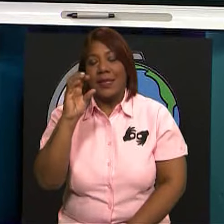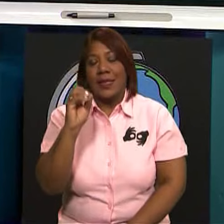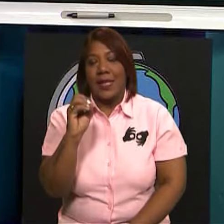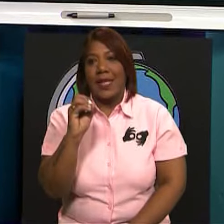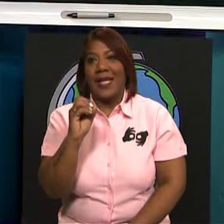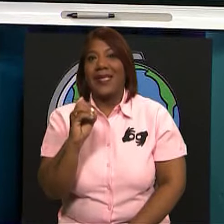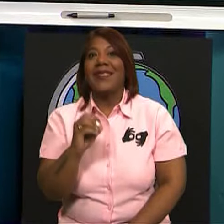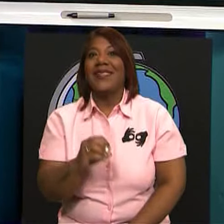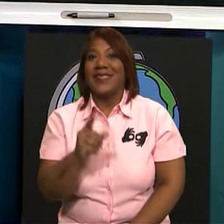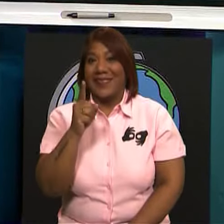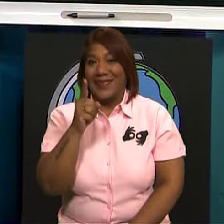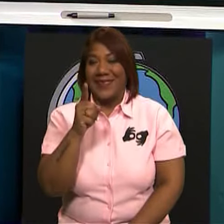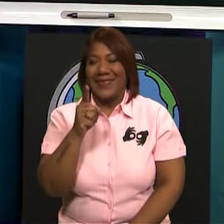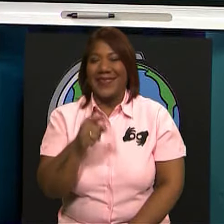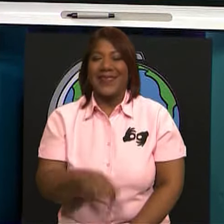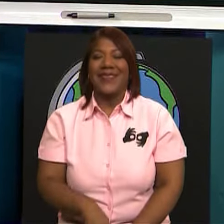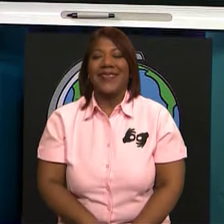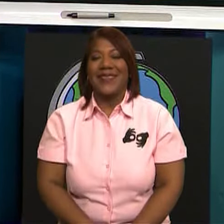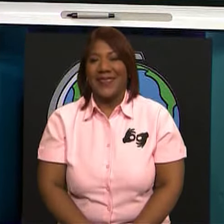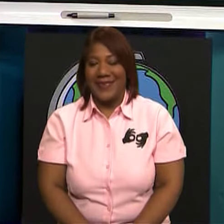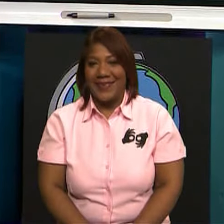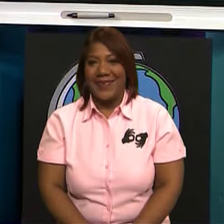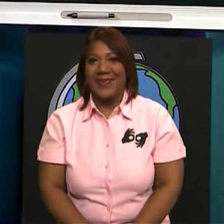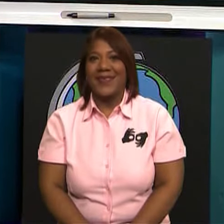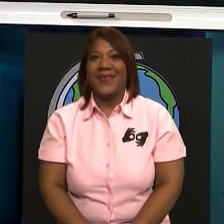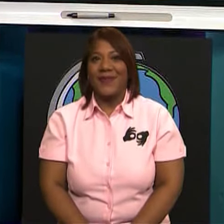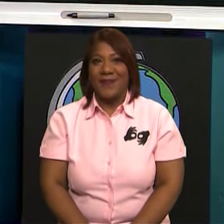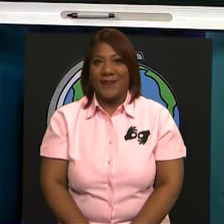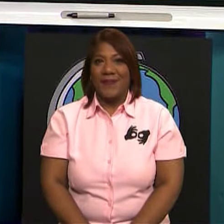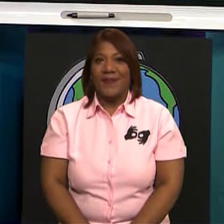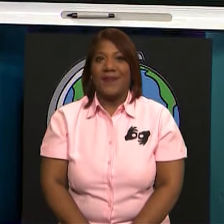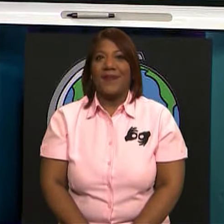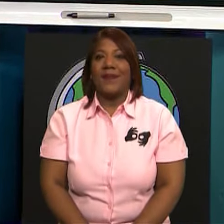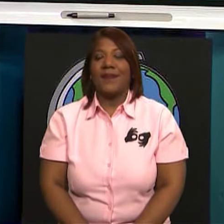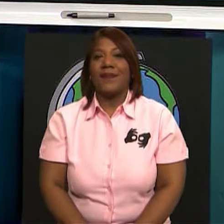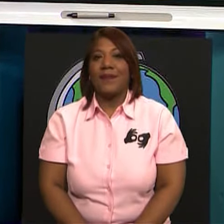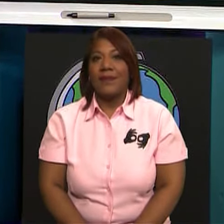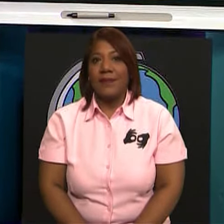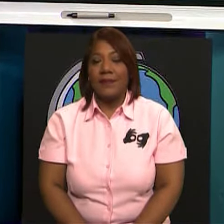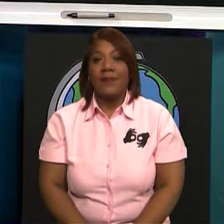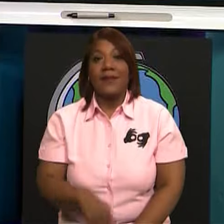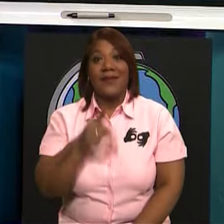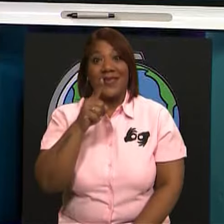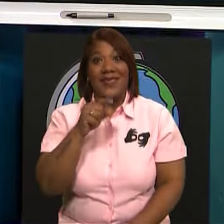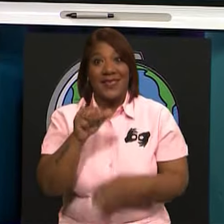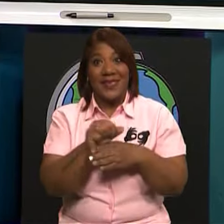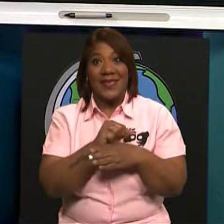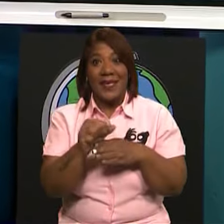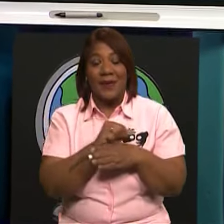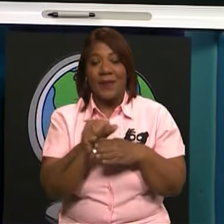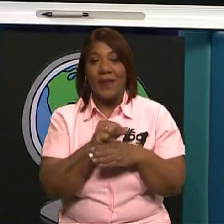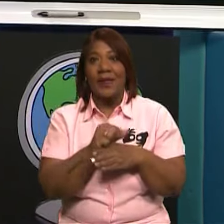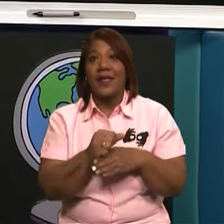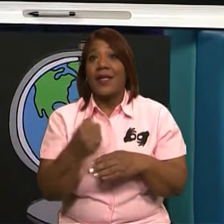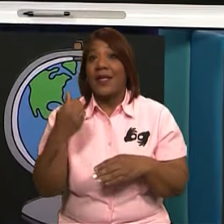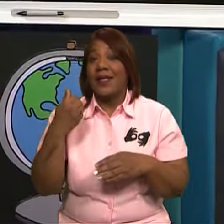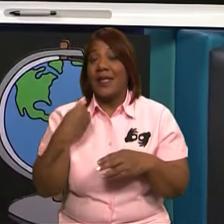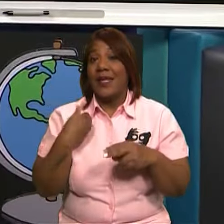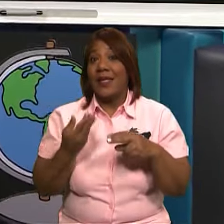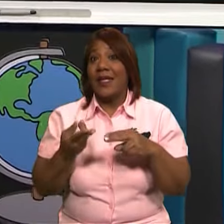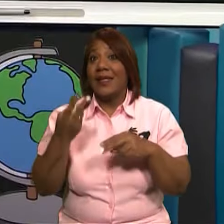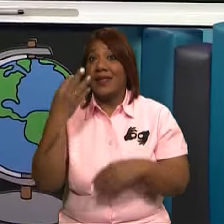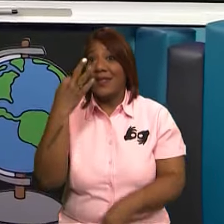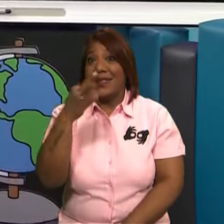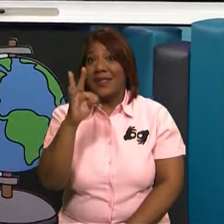bien, sería la versión contraria al primer ejemplo que vimos en pantalla. Excelente, chicos. Ahora les dejo a ustedes las